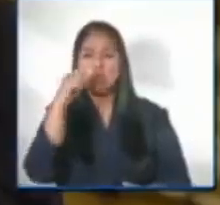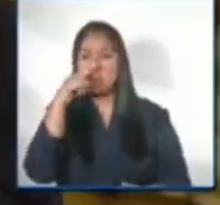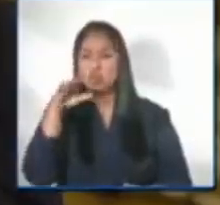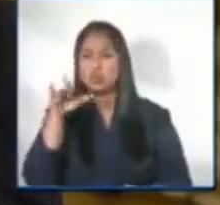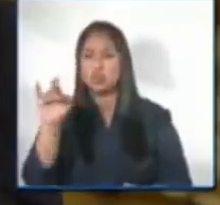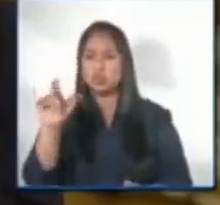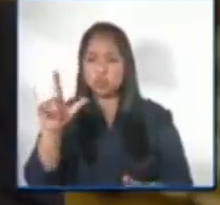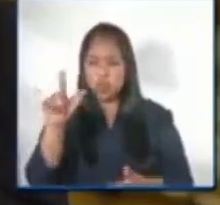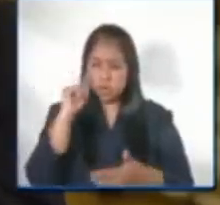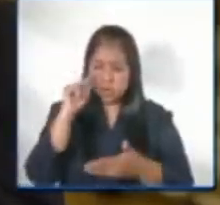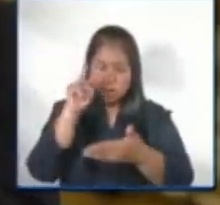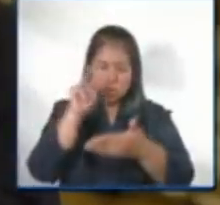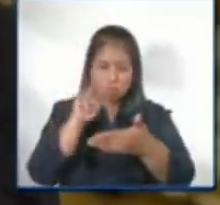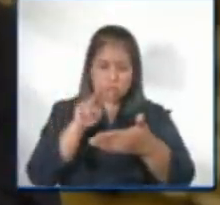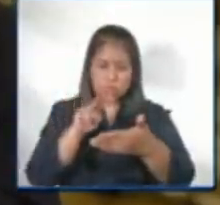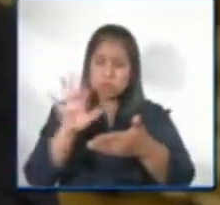y tratar de entender